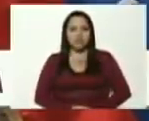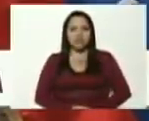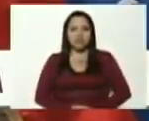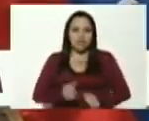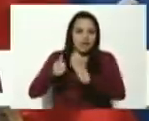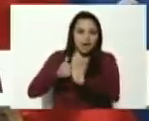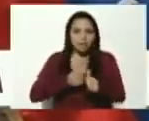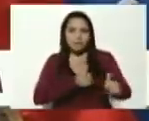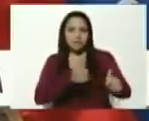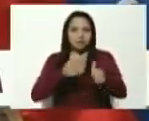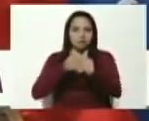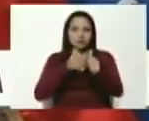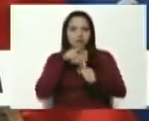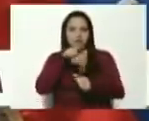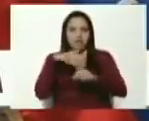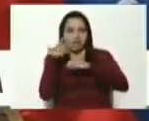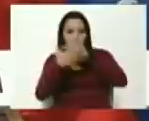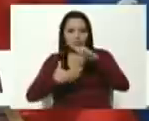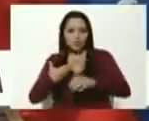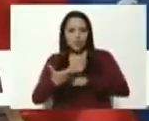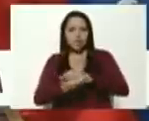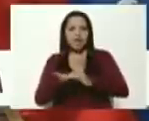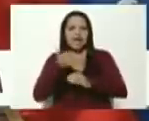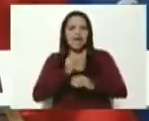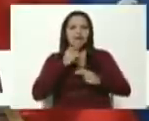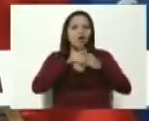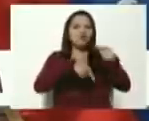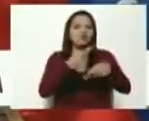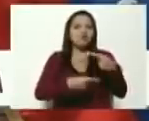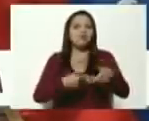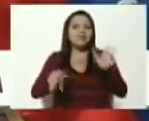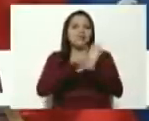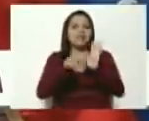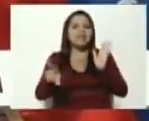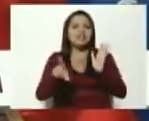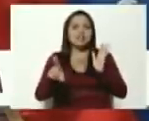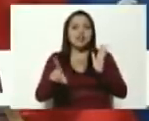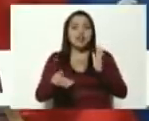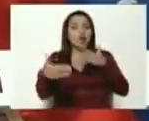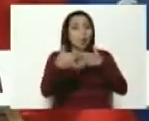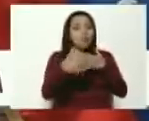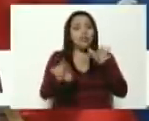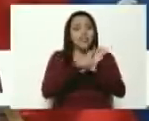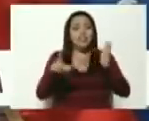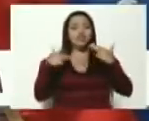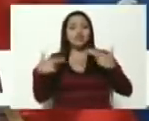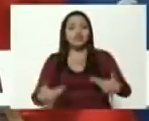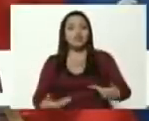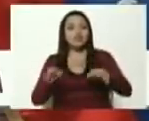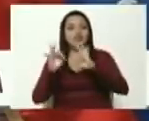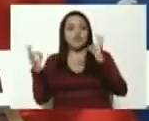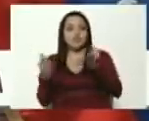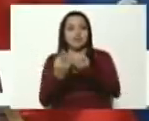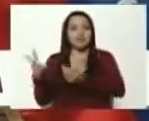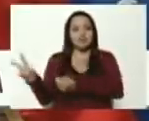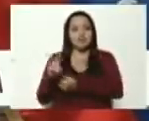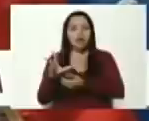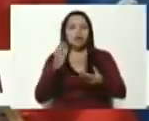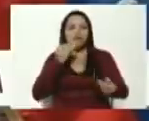de este delito que atenta, como dije, en contra de los derechos humanos, particularmente la familia venezolana.